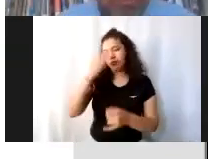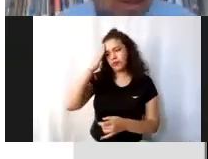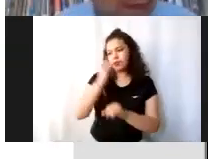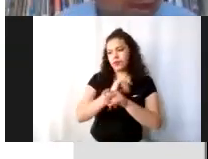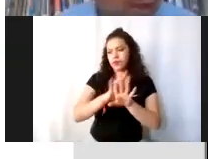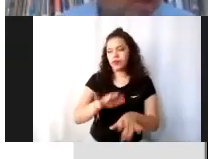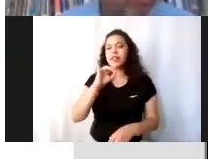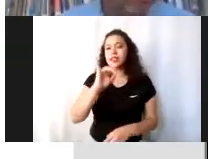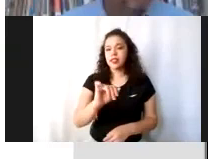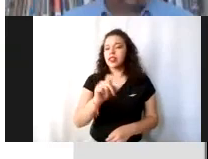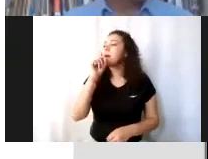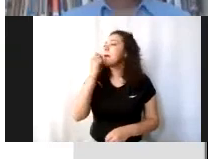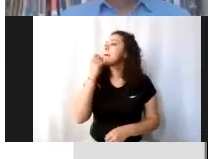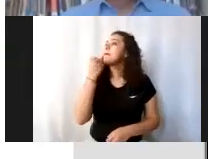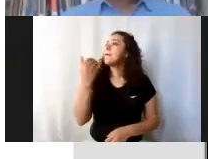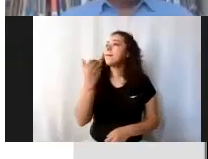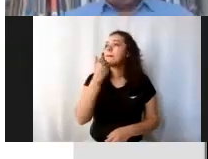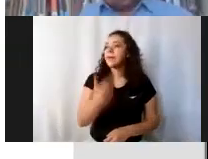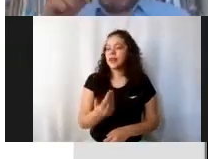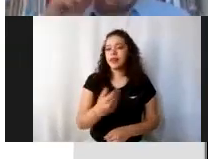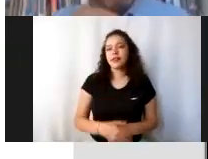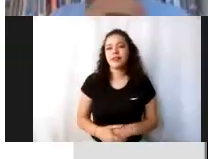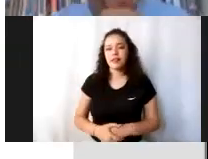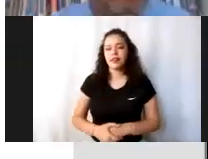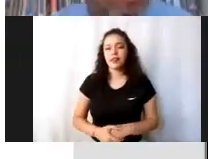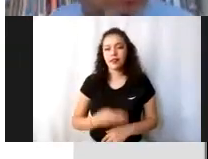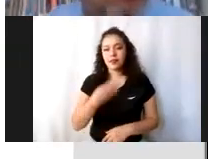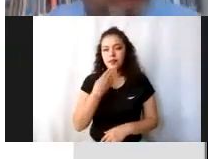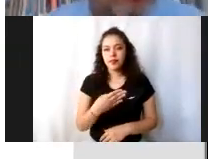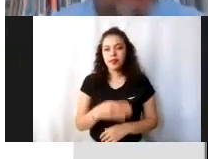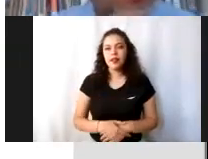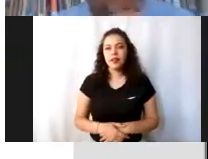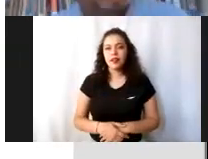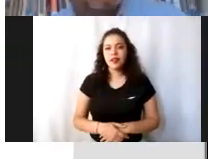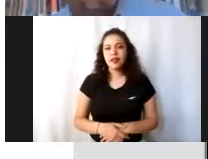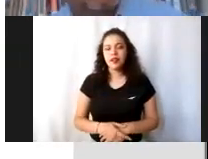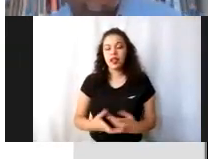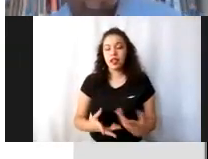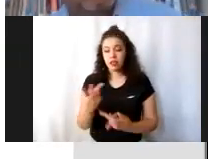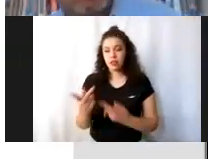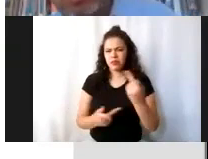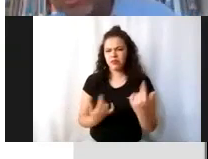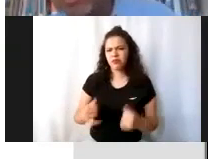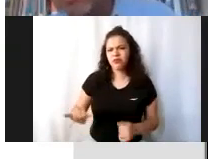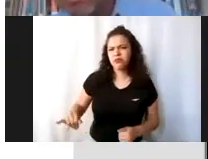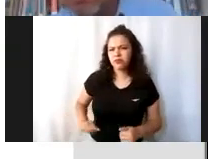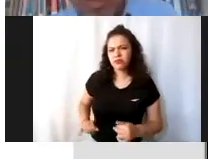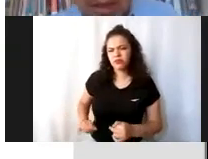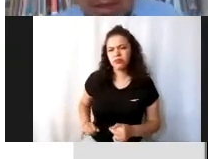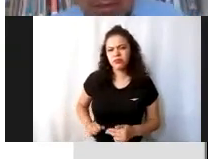es. También. La respuesta es correcta. Fíjense, y aquí nos surgen algunas preguntas interesantísimas que ustedes